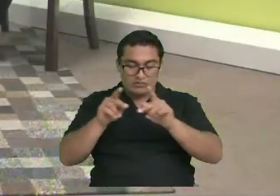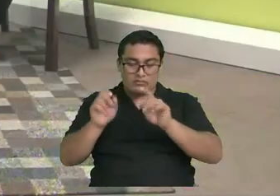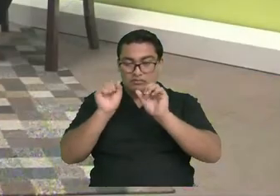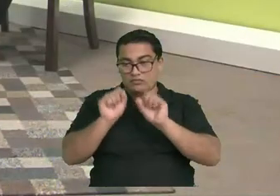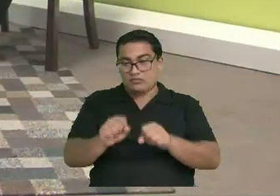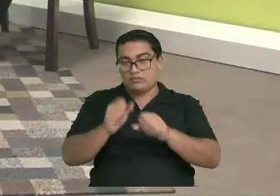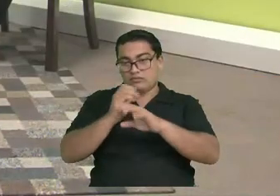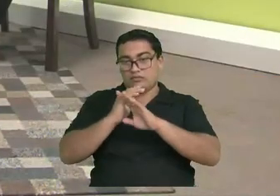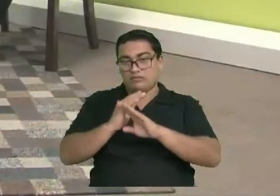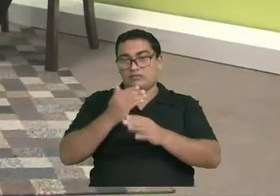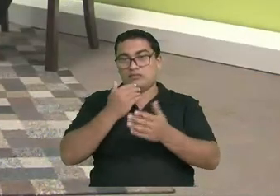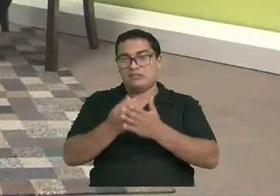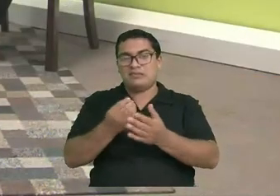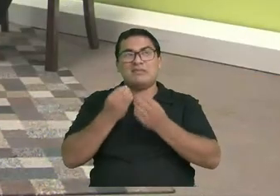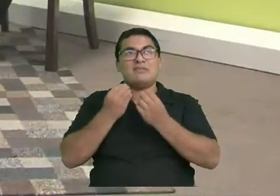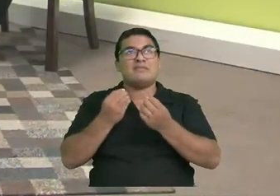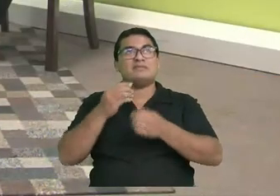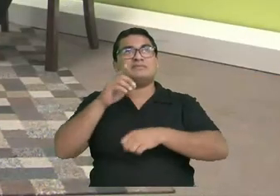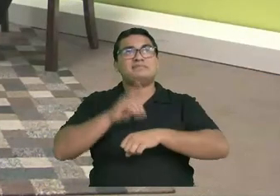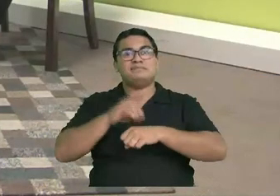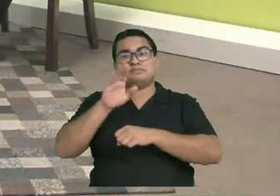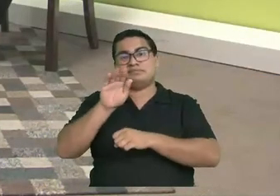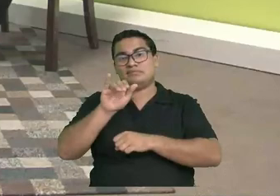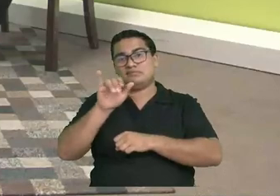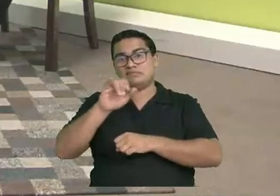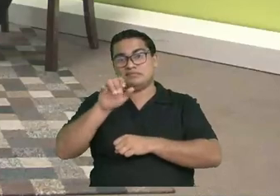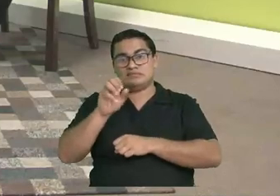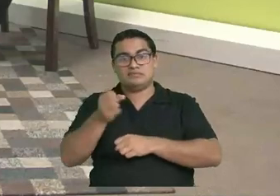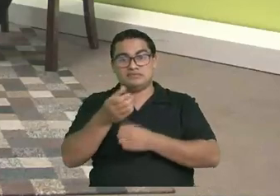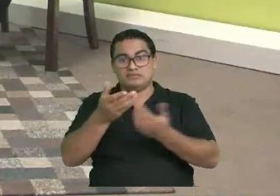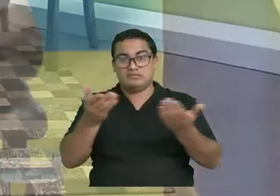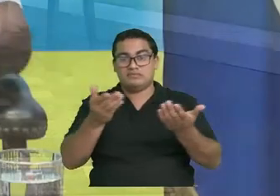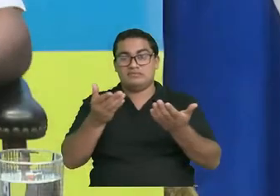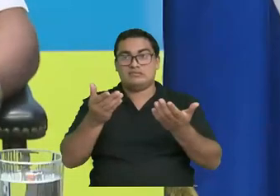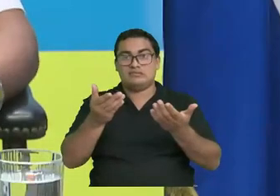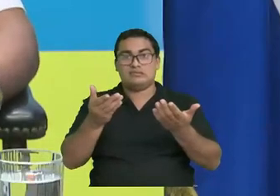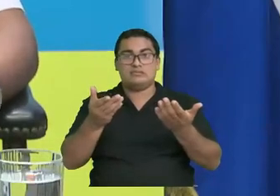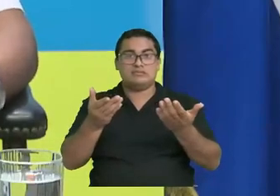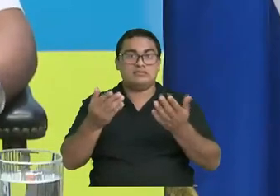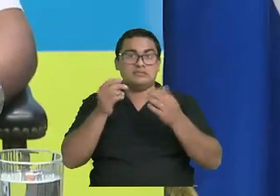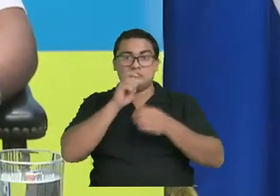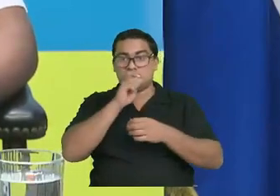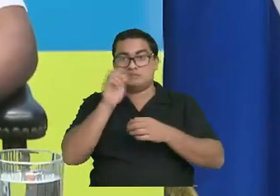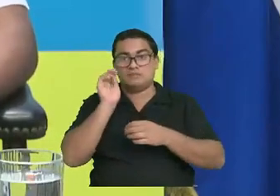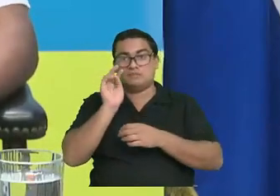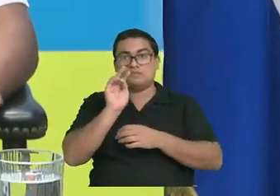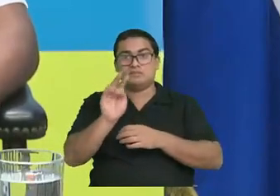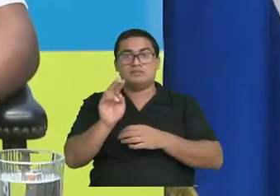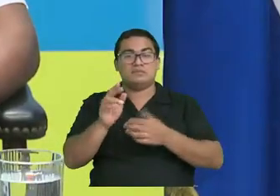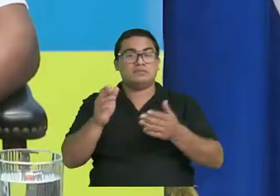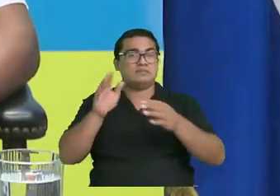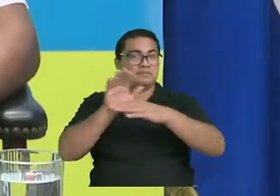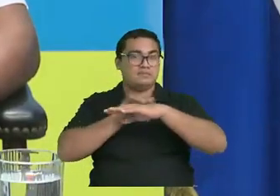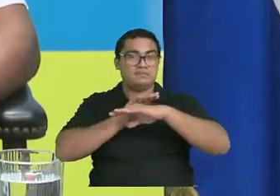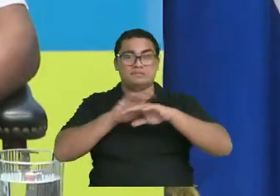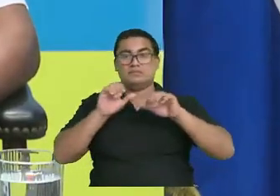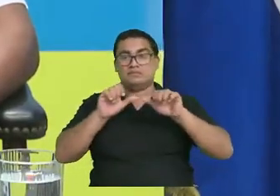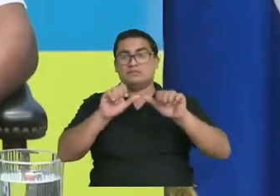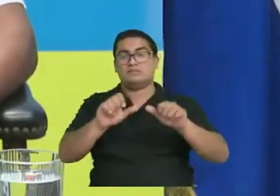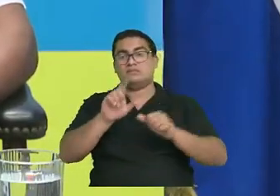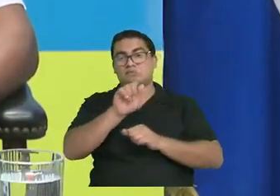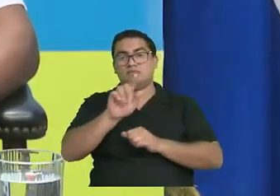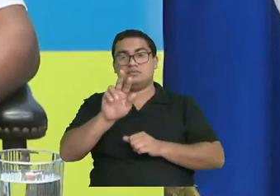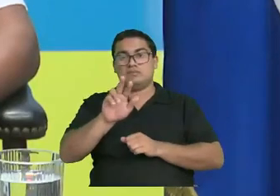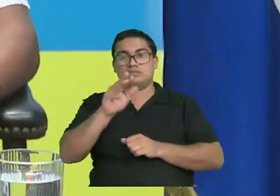prevenir. Gracias, doctora Vallejo. Gracias también a usted por su excelente sintonía. Le invitamos a que continúe